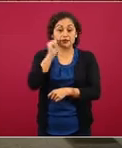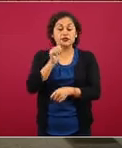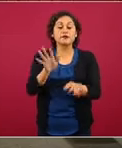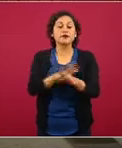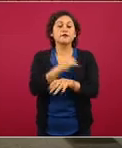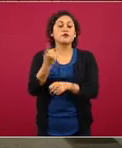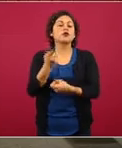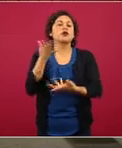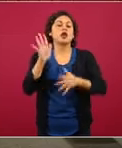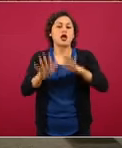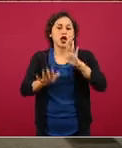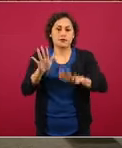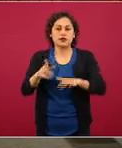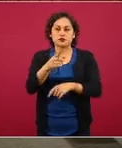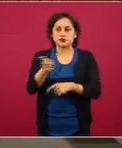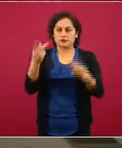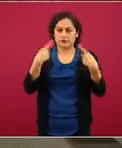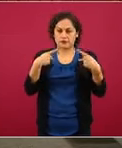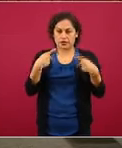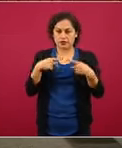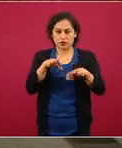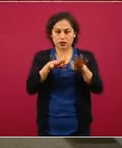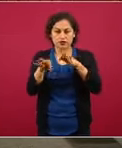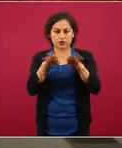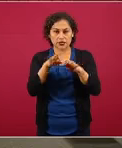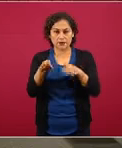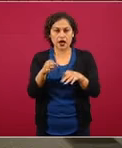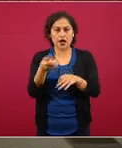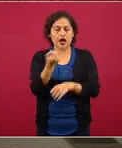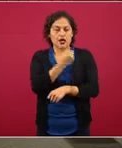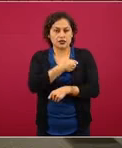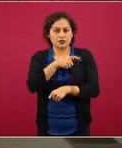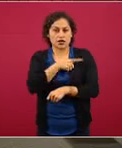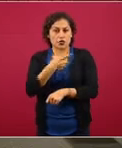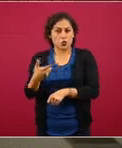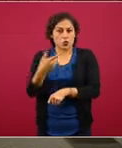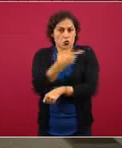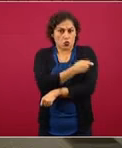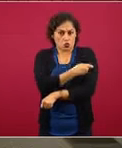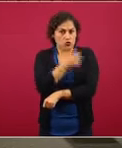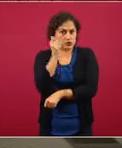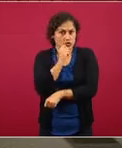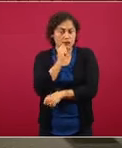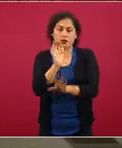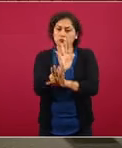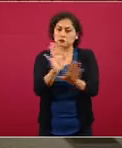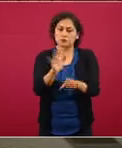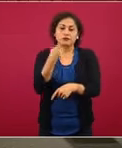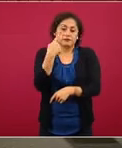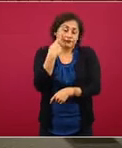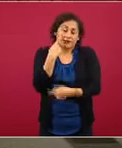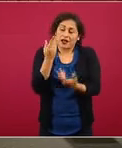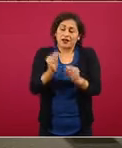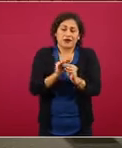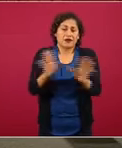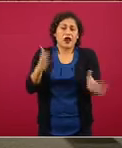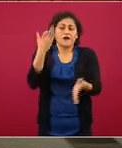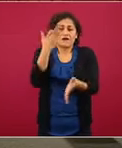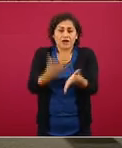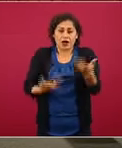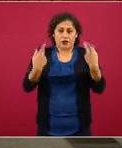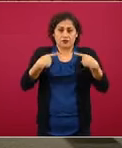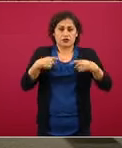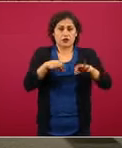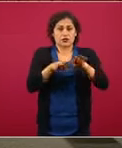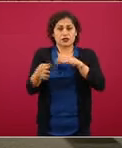que dedicar a aplicar vacunas siempre. Vamos, tenemos un déficit de personal de salud,